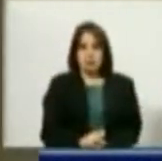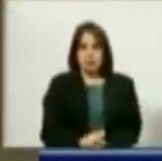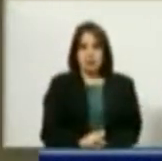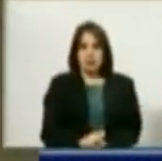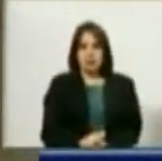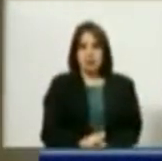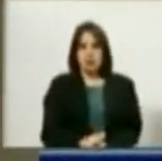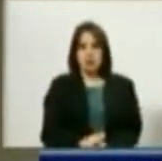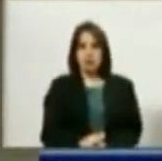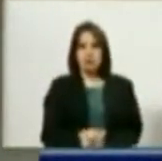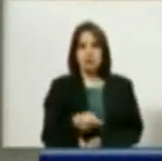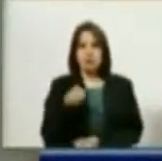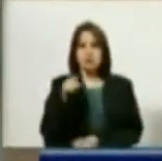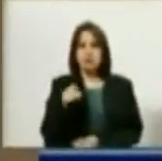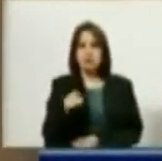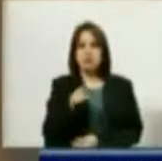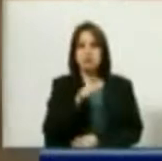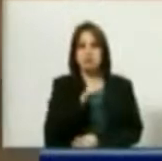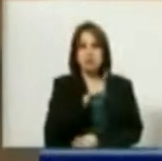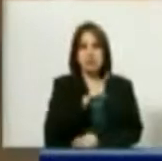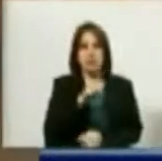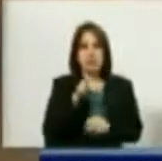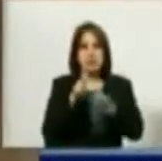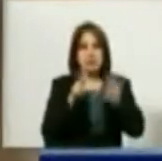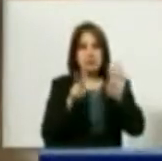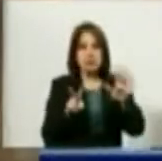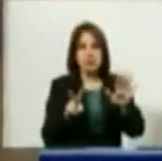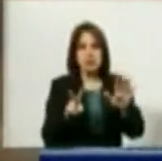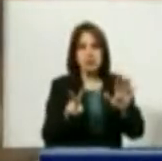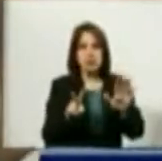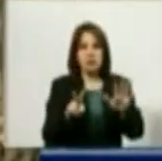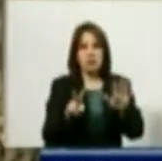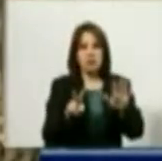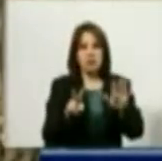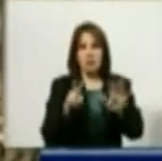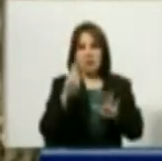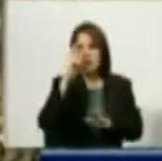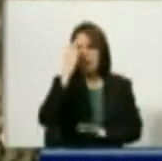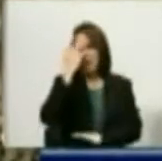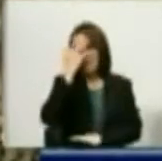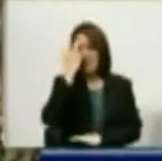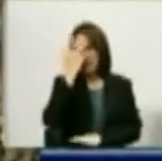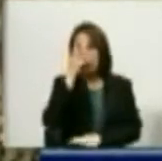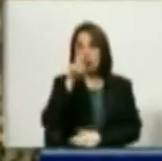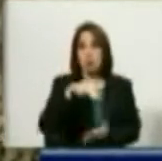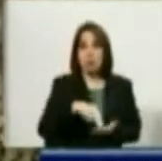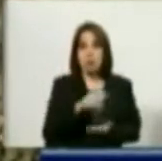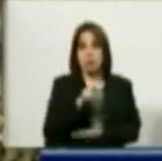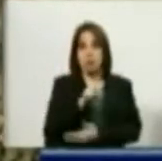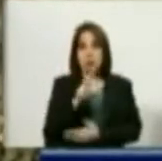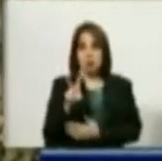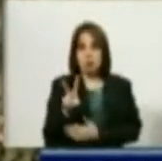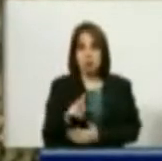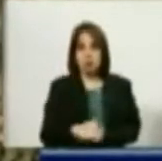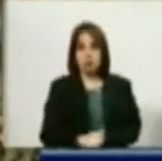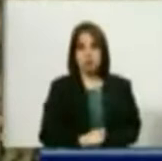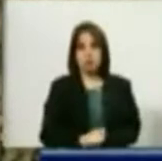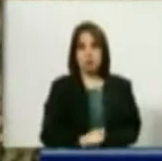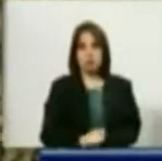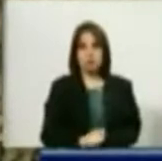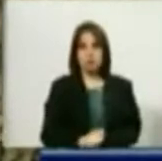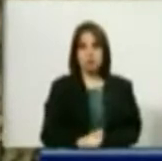eso fue el 17 de febrero de 2012 ese día para que usted vea cómo son las cosas salió el comandante